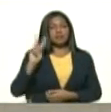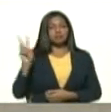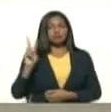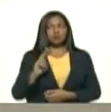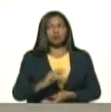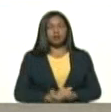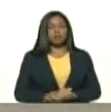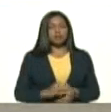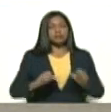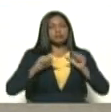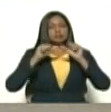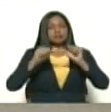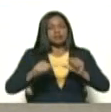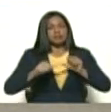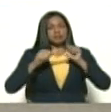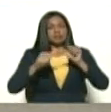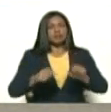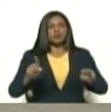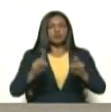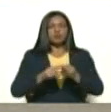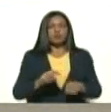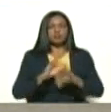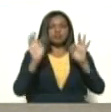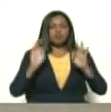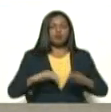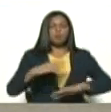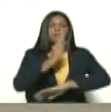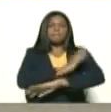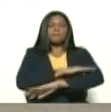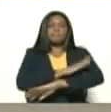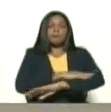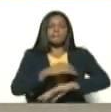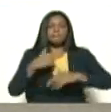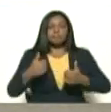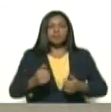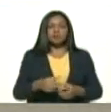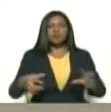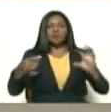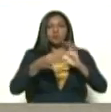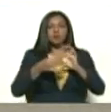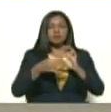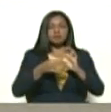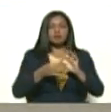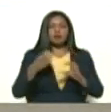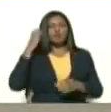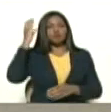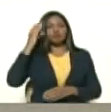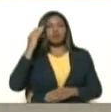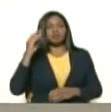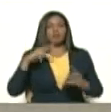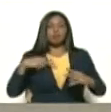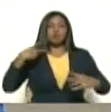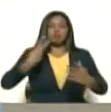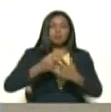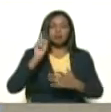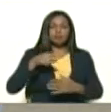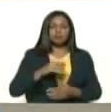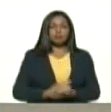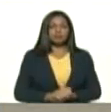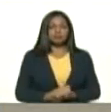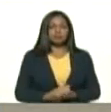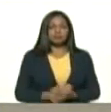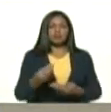a continuar de manera disciplinada, unida, consciente, voluntaria, en